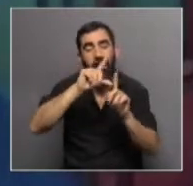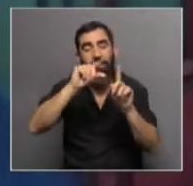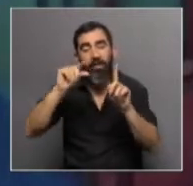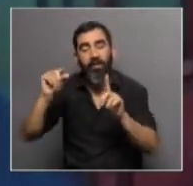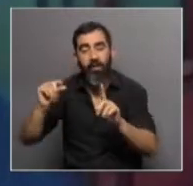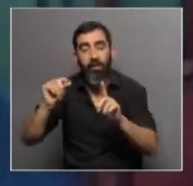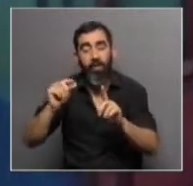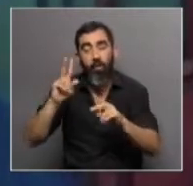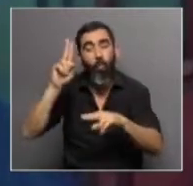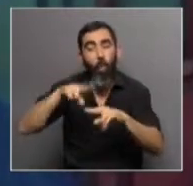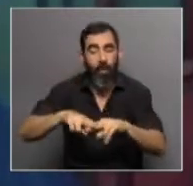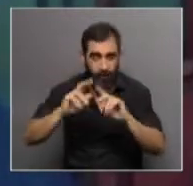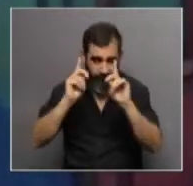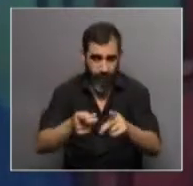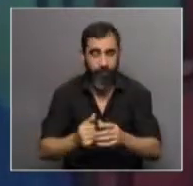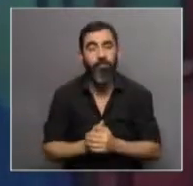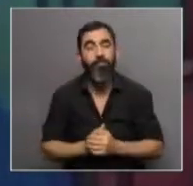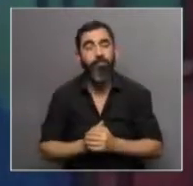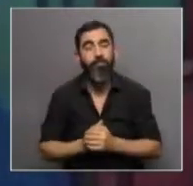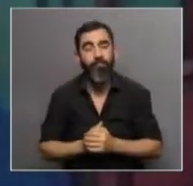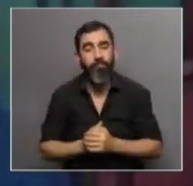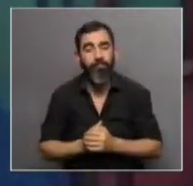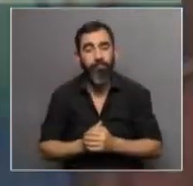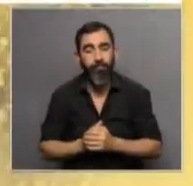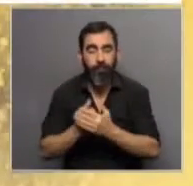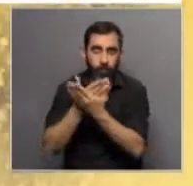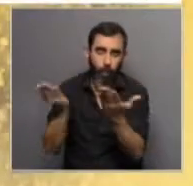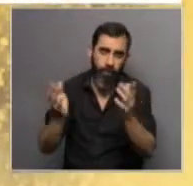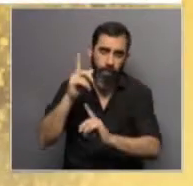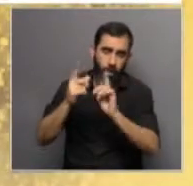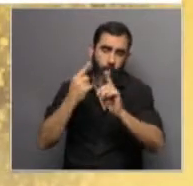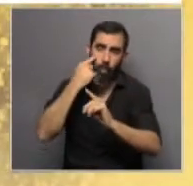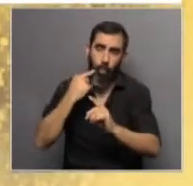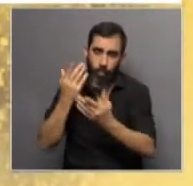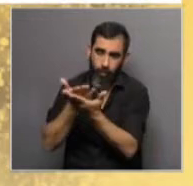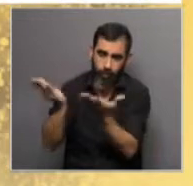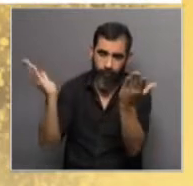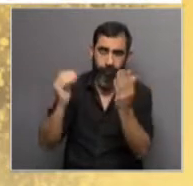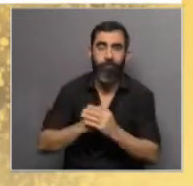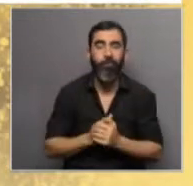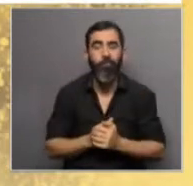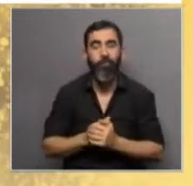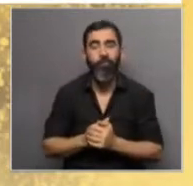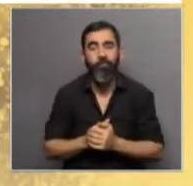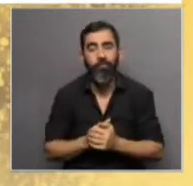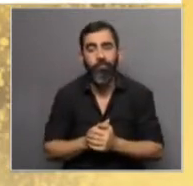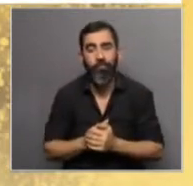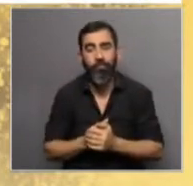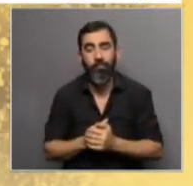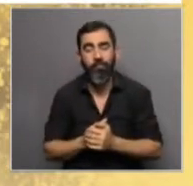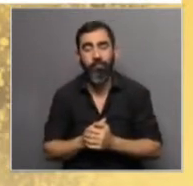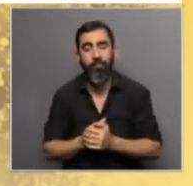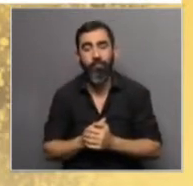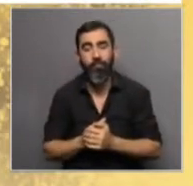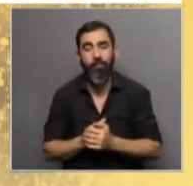de la mortalidad. Doctor Barrios, mientras vemos algunos gráficos y quiero empezar por un escenario planetario de incidencia del